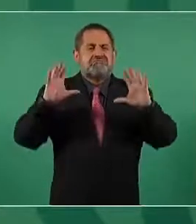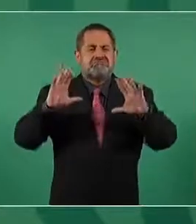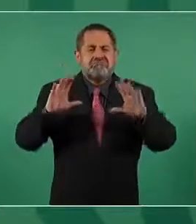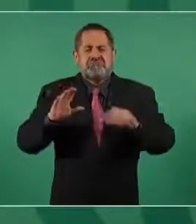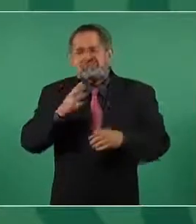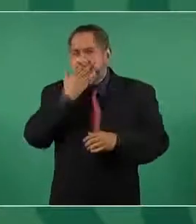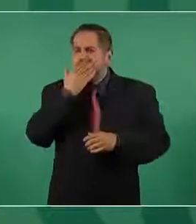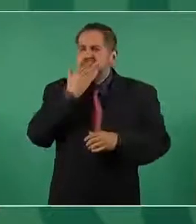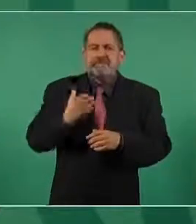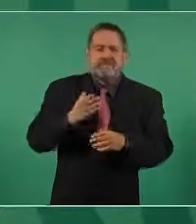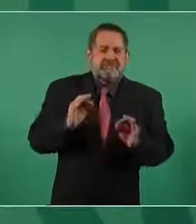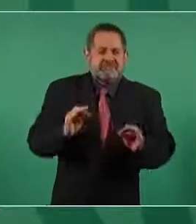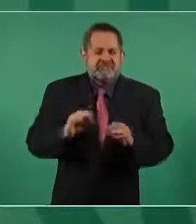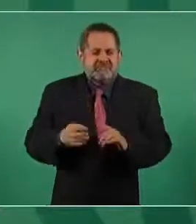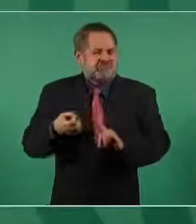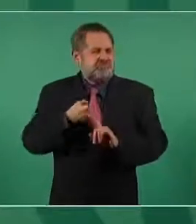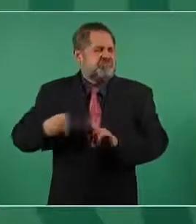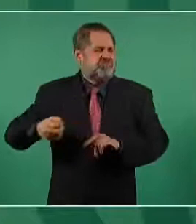Y a más tardar